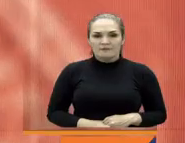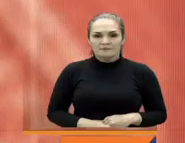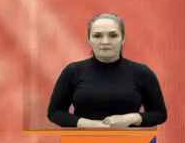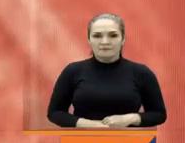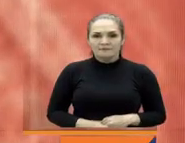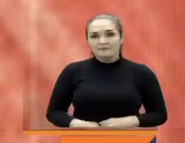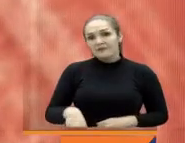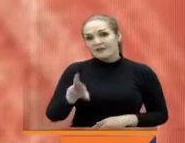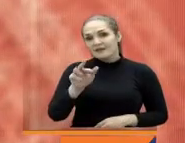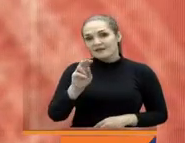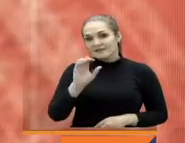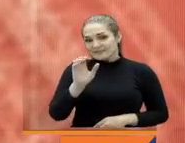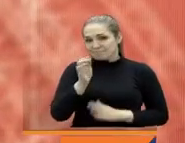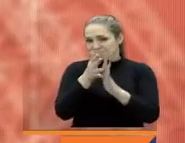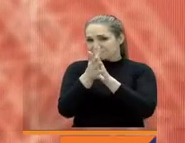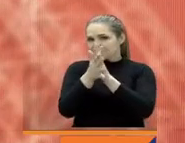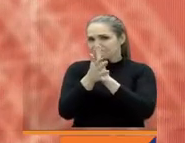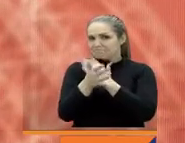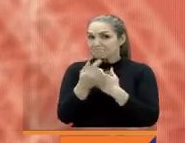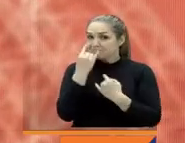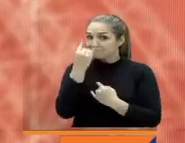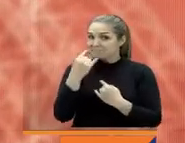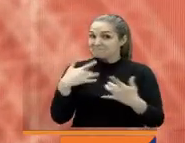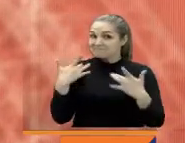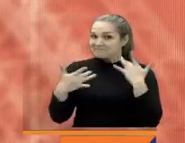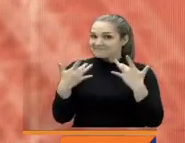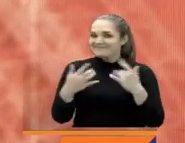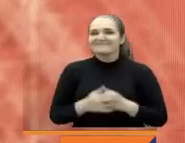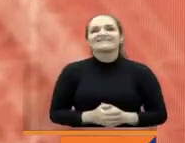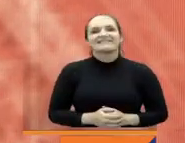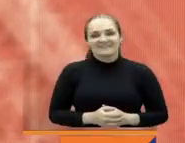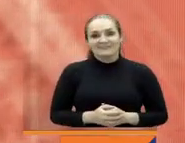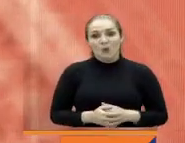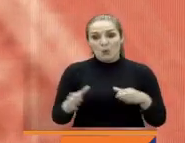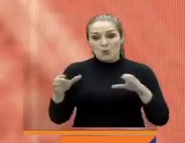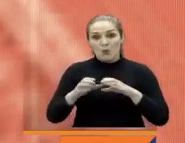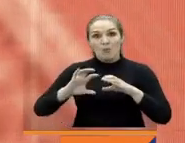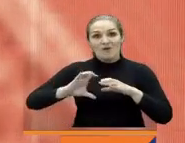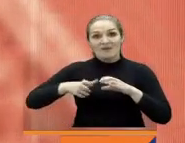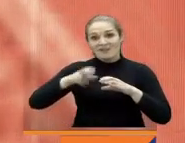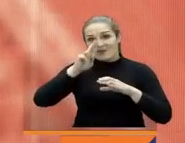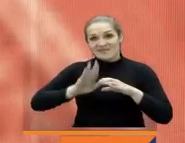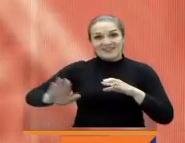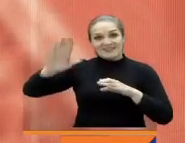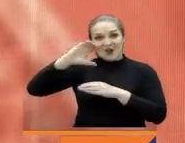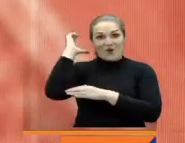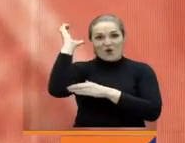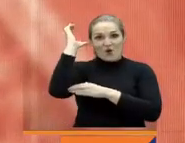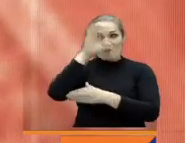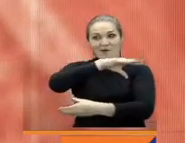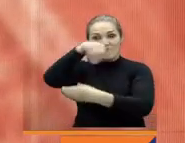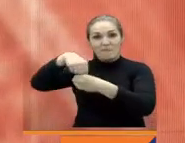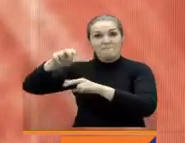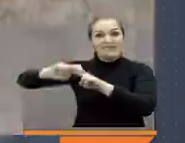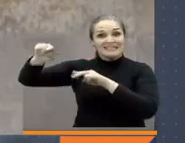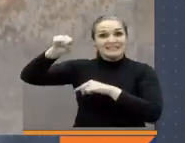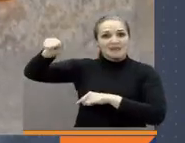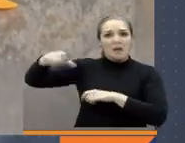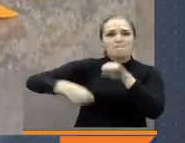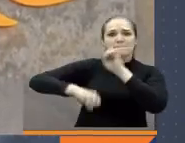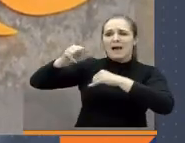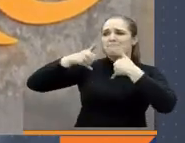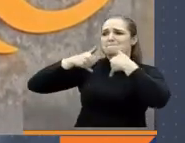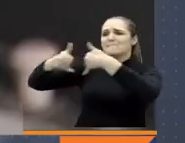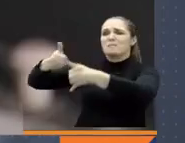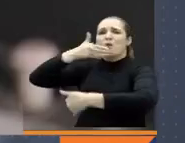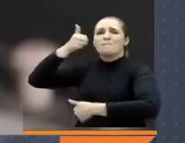En RTVC tenemos noticias que nos alegran y es que el equipo de la Radio Nacional de Colombia en Manizales alzó con el premio Periodismo Regional